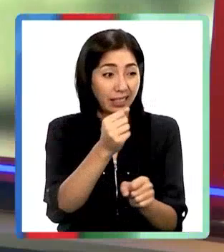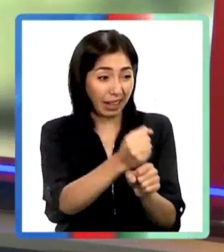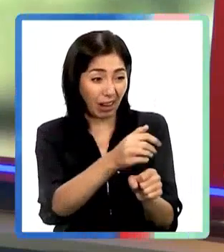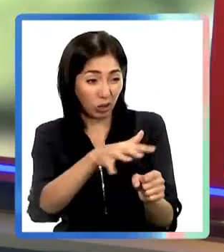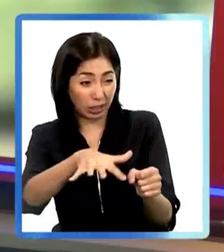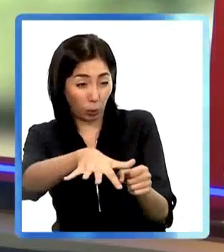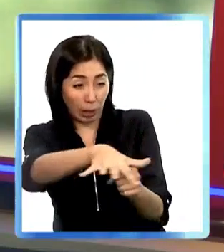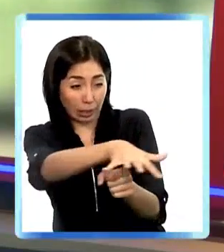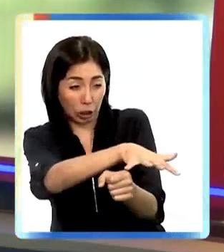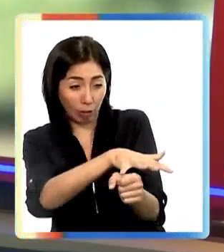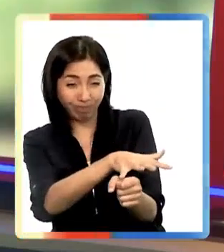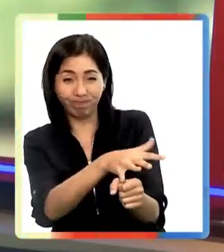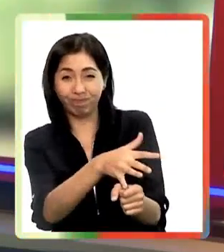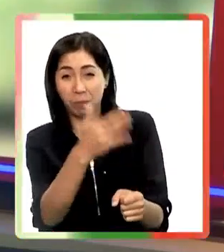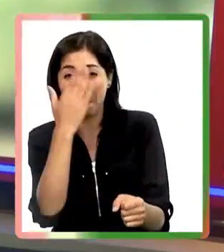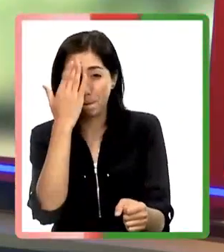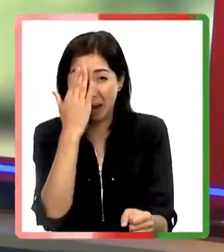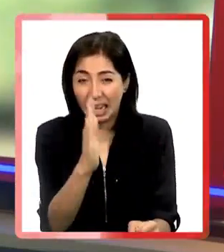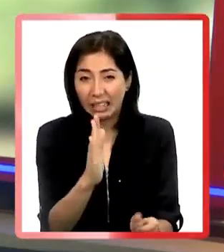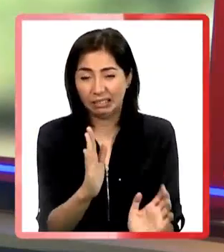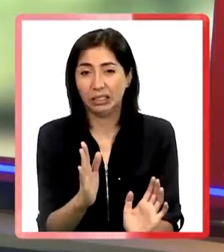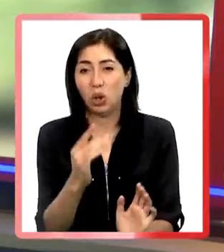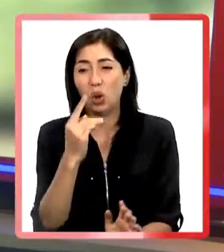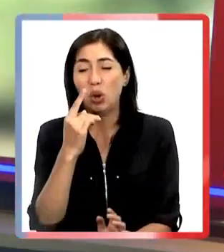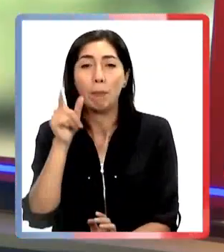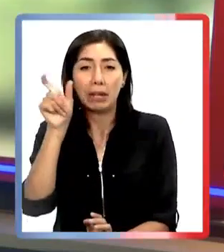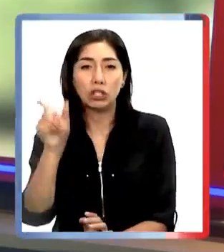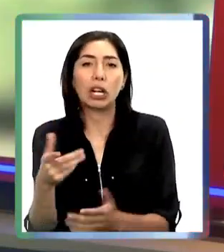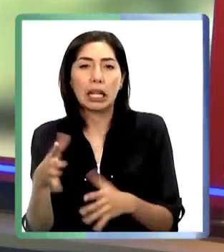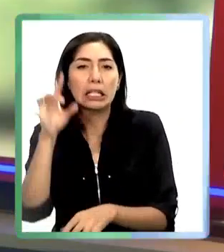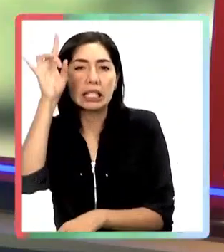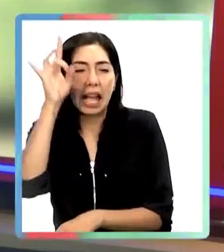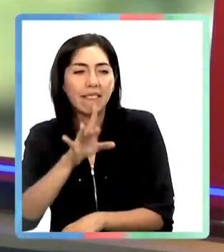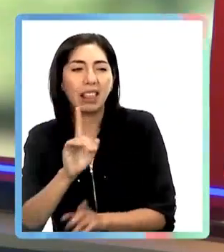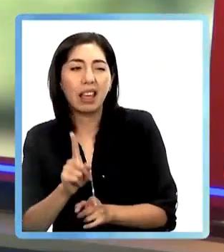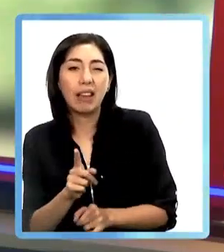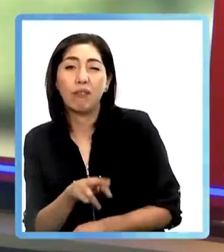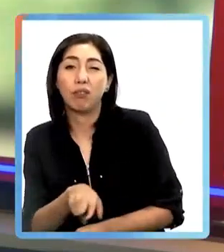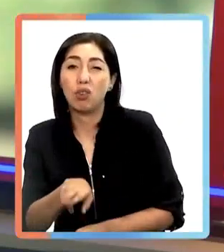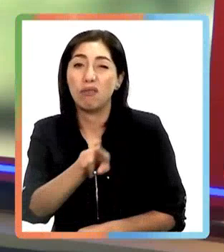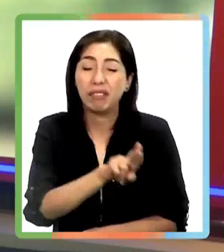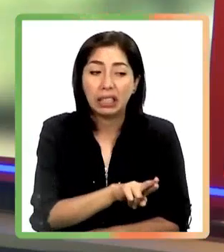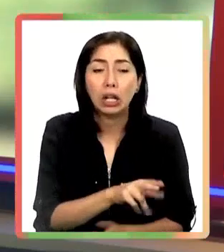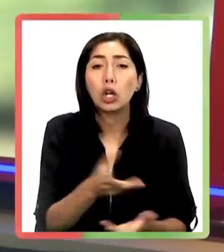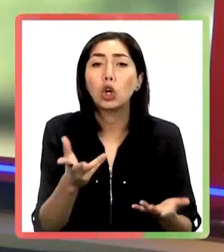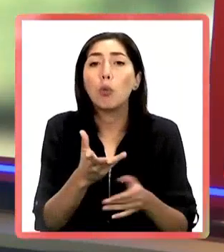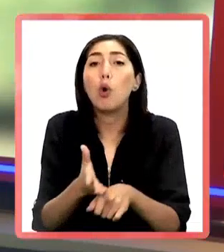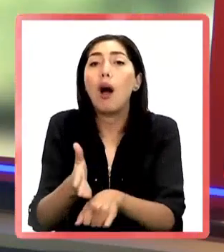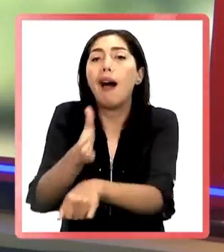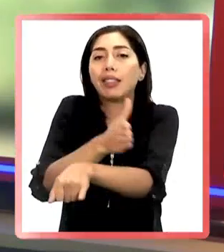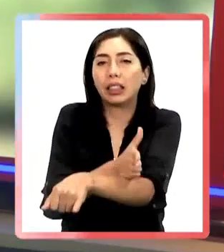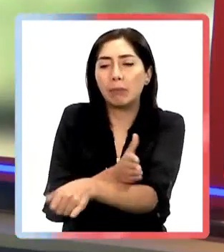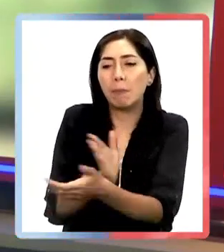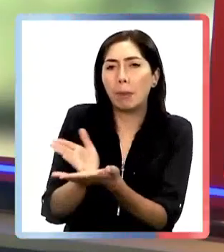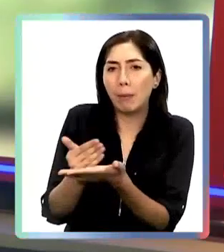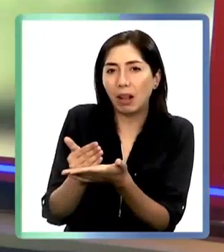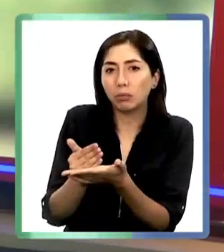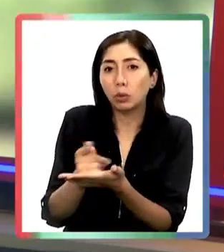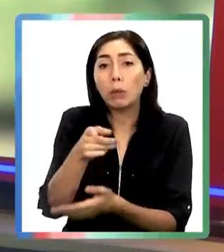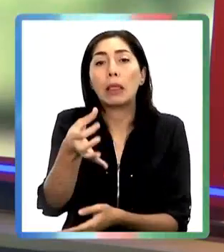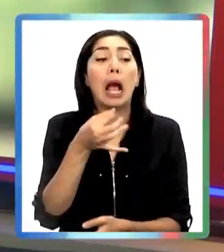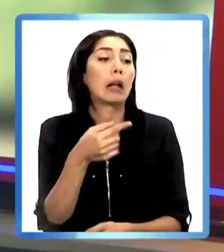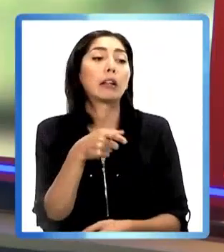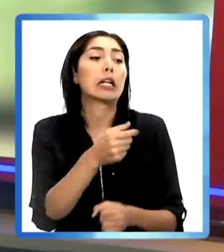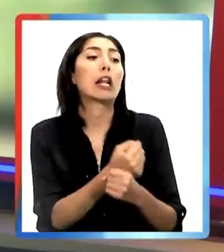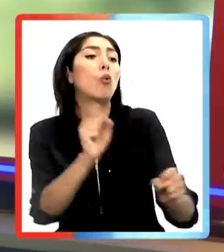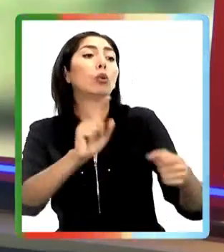bueno y sabe que tiene que volver a ese ambiente? Por ejemplo, ¿cómo se pueden preparar esas personas para... Yo sé que me puede decir ya que renuncie,